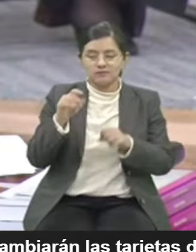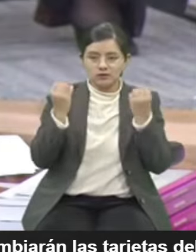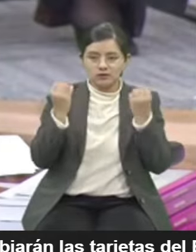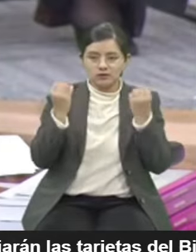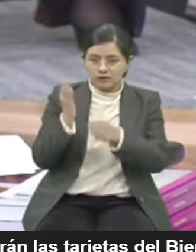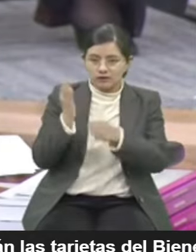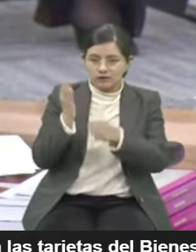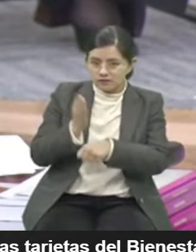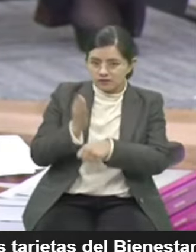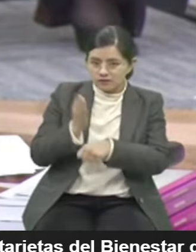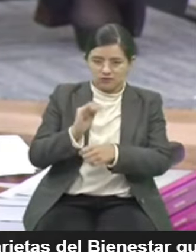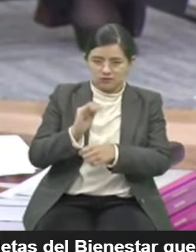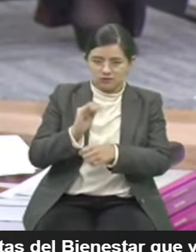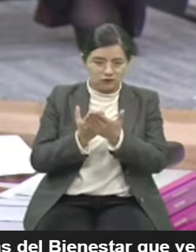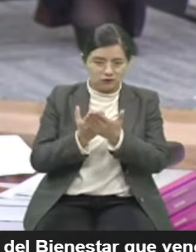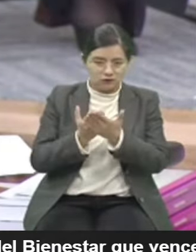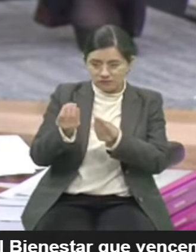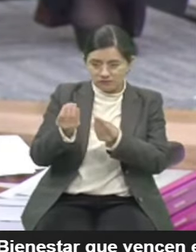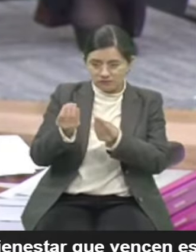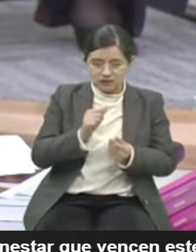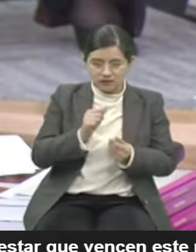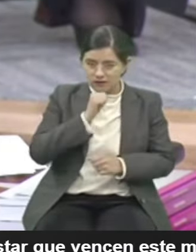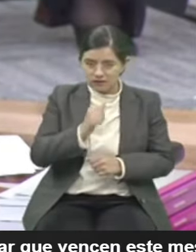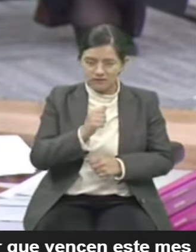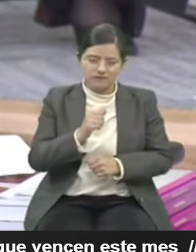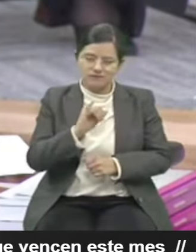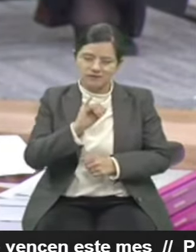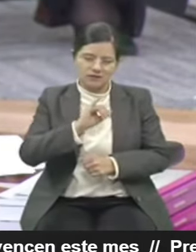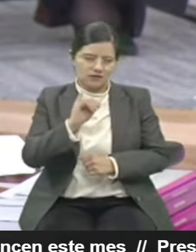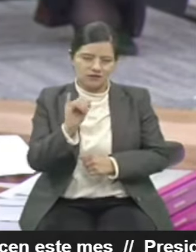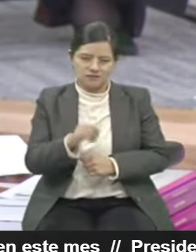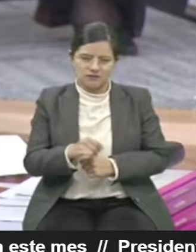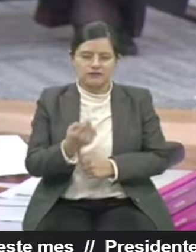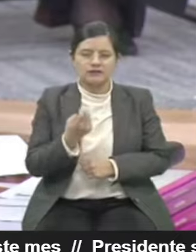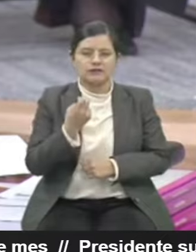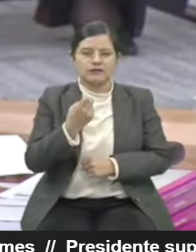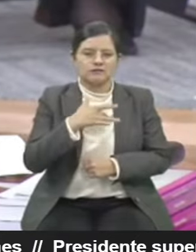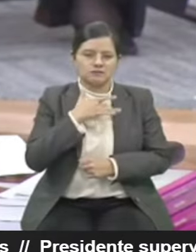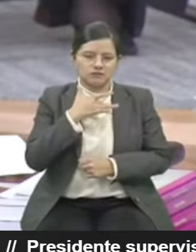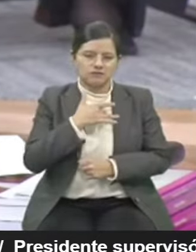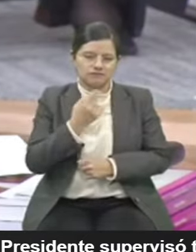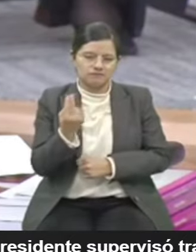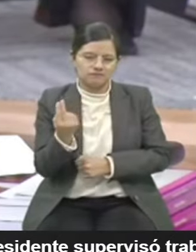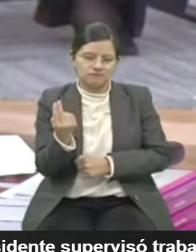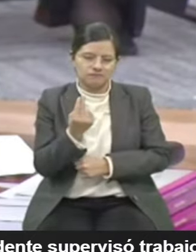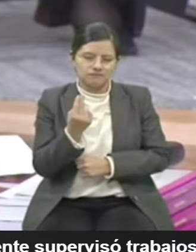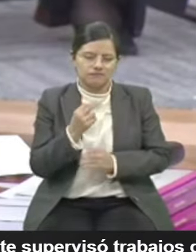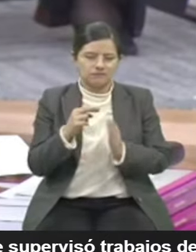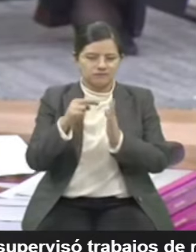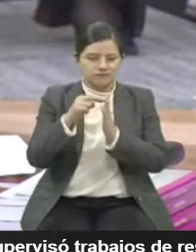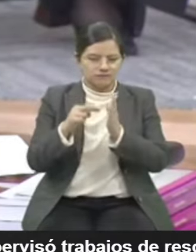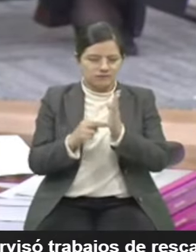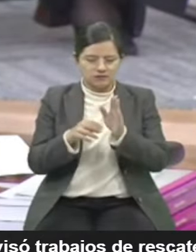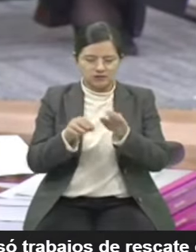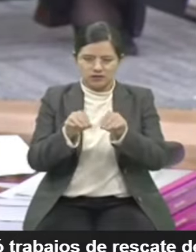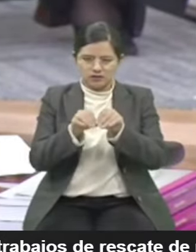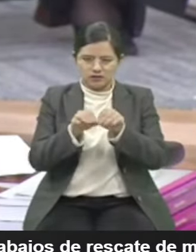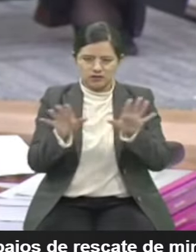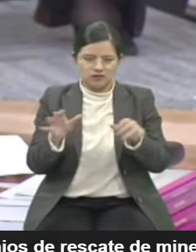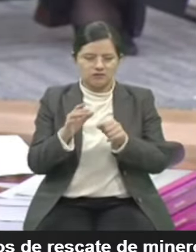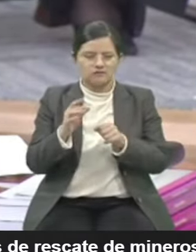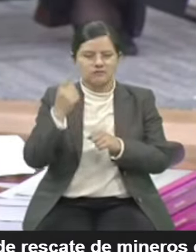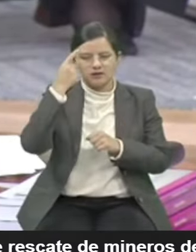eh que no haya presentado estos informes así que me parece muy necesario que aprobemos unos lineamientos muy